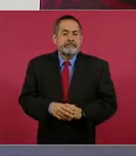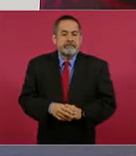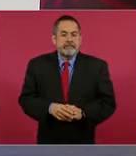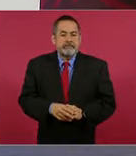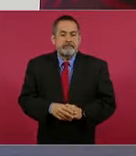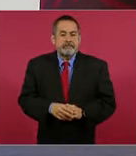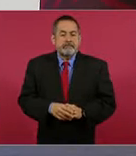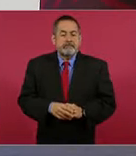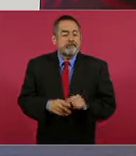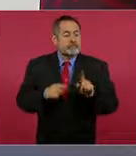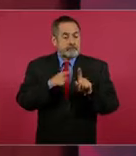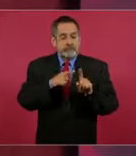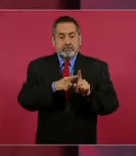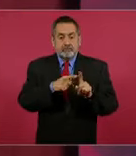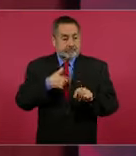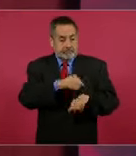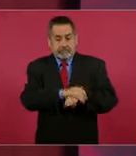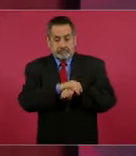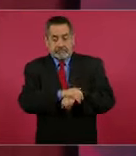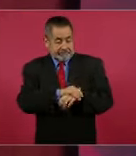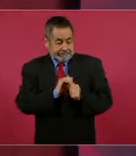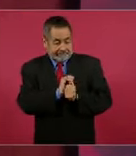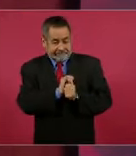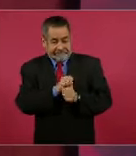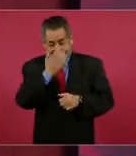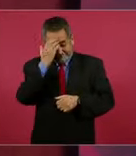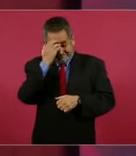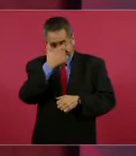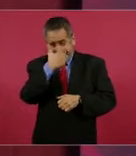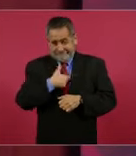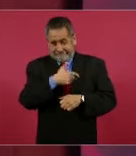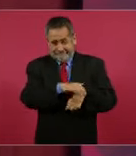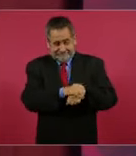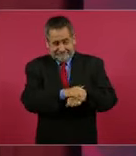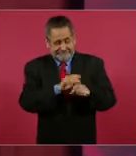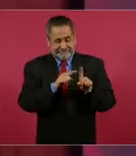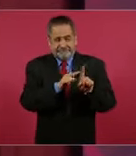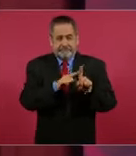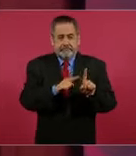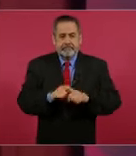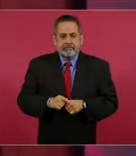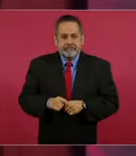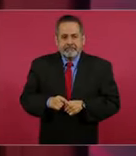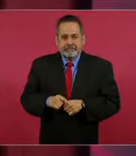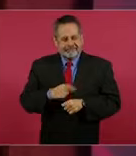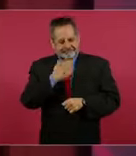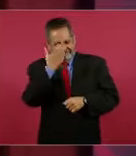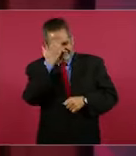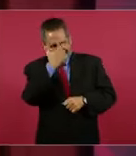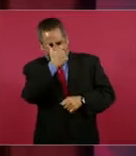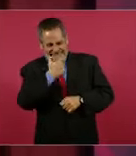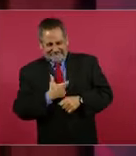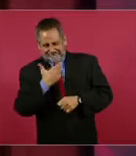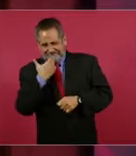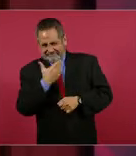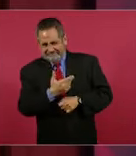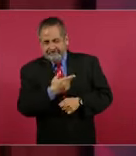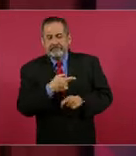Era uno de mis amigos más íntimos y me conocía perfectamente.